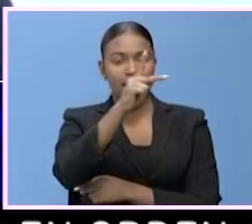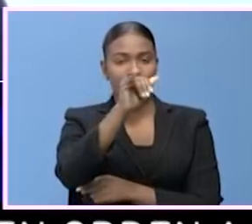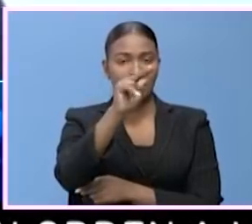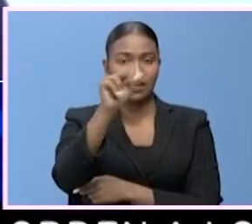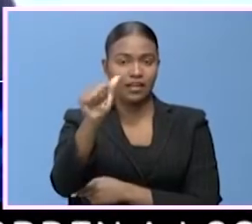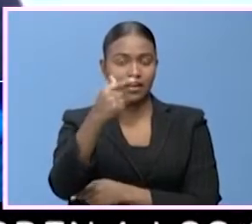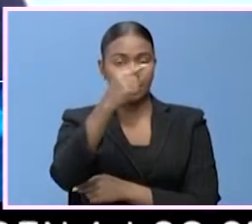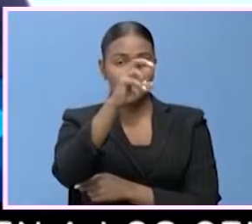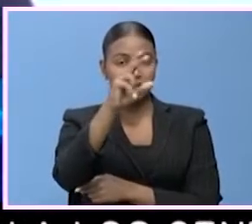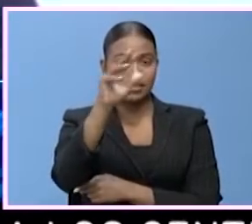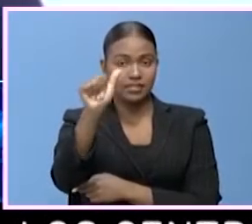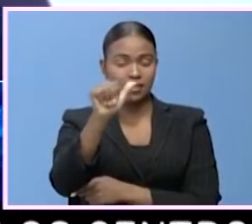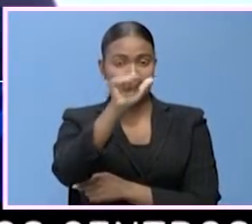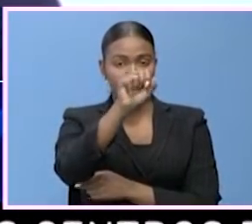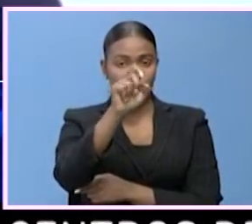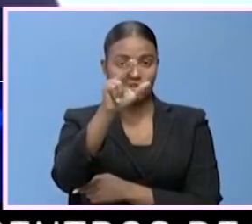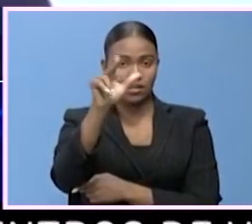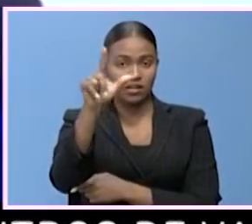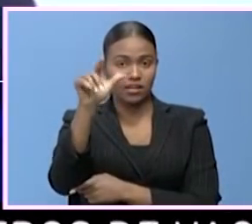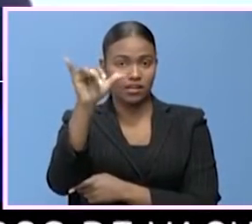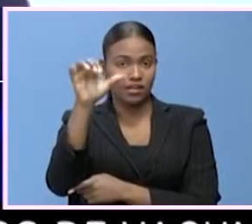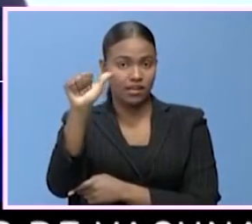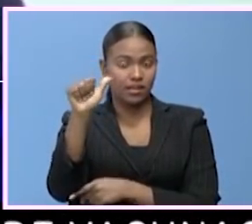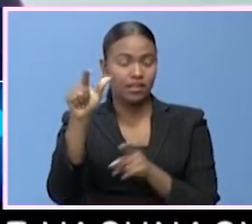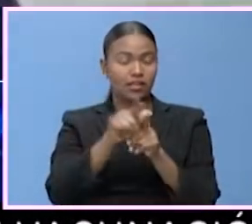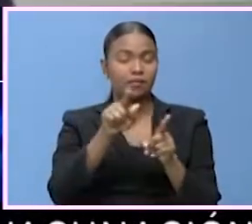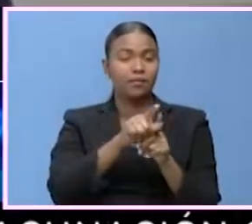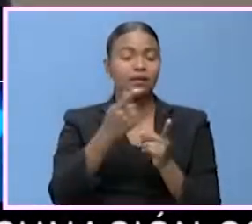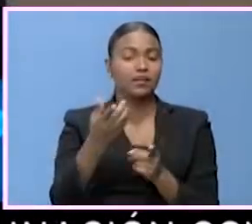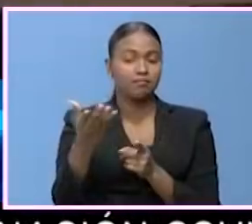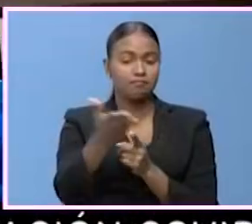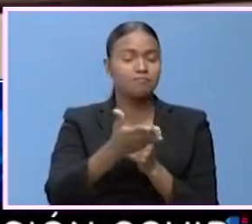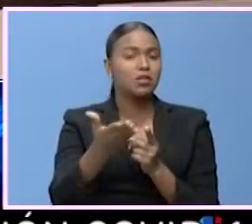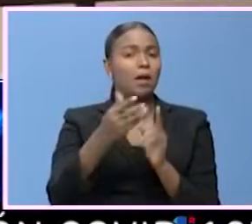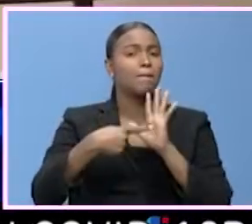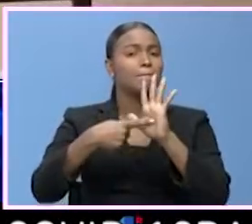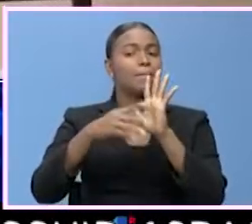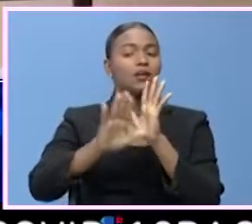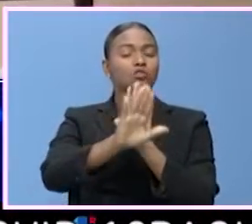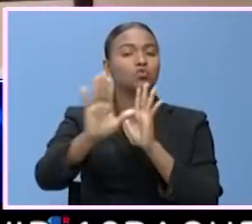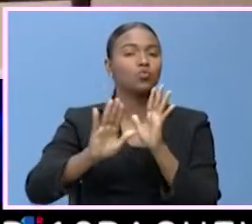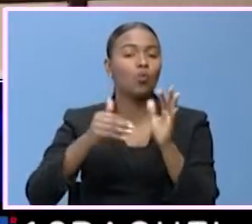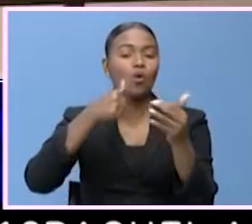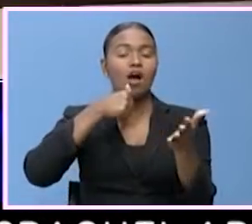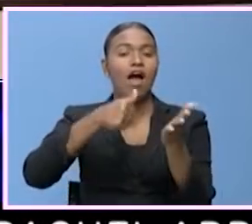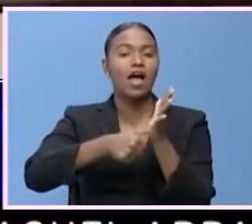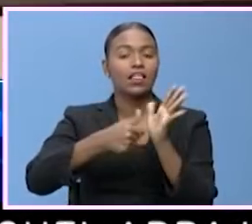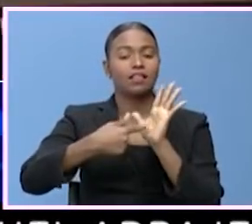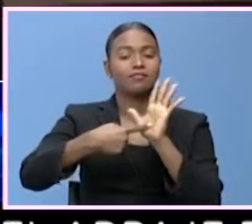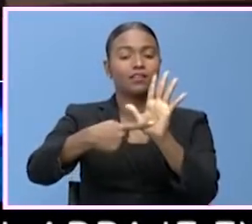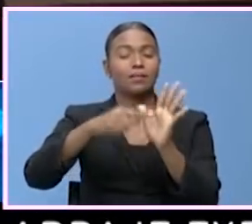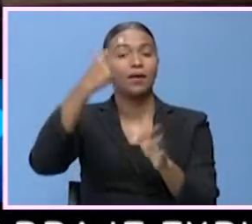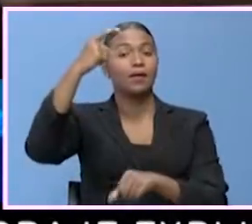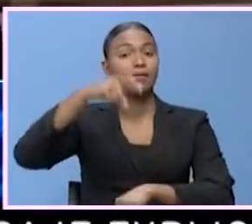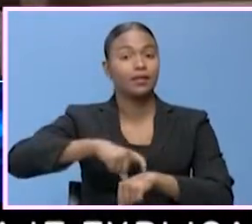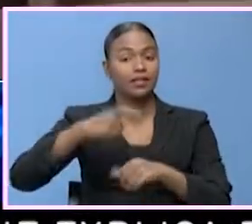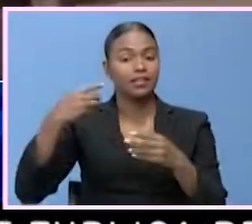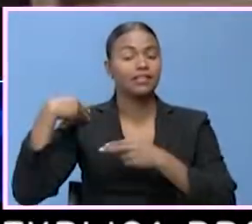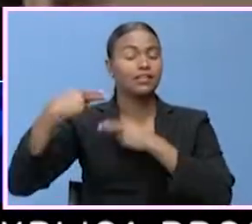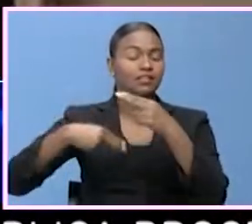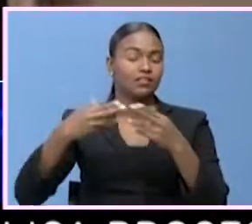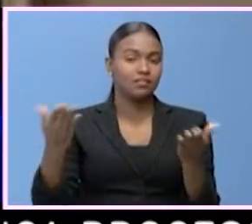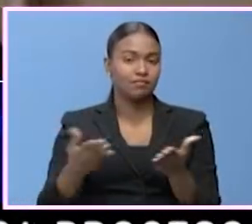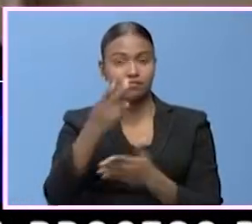Etiopía, Grecia, Australia, Namibia y Djibouti presentaron sus cartas virtuales por primera vez en la